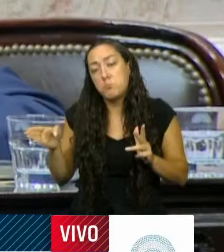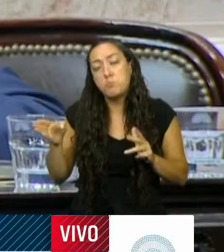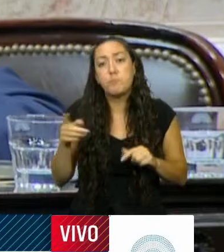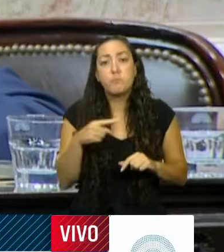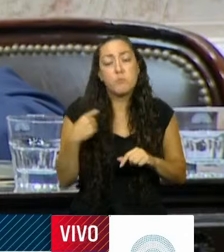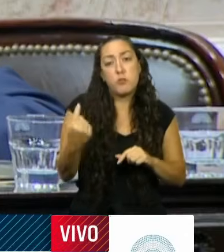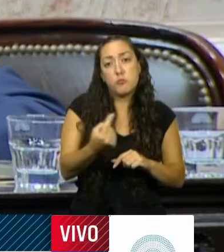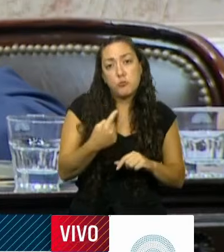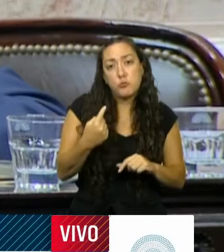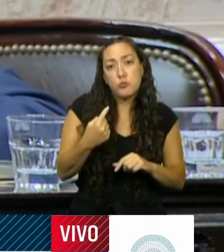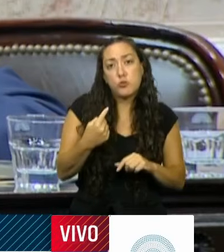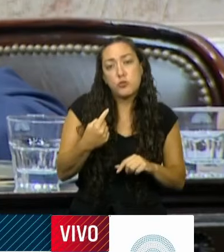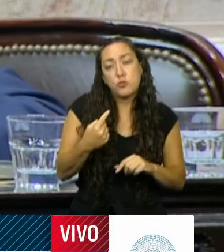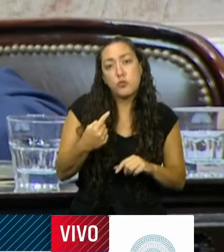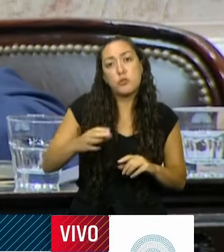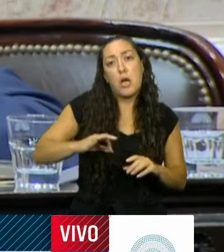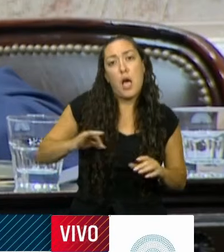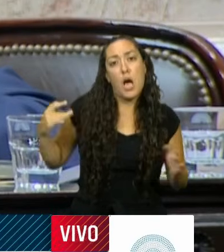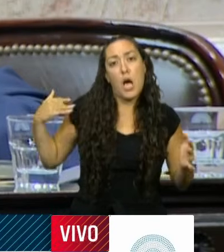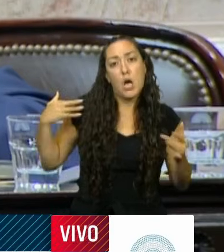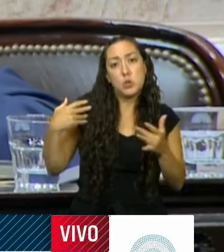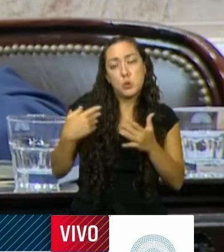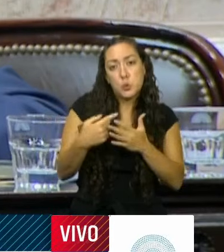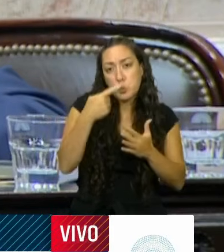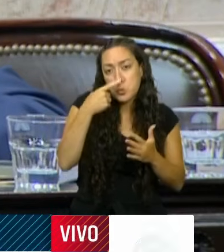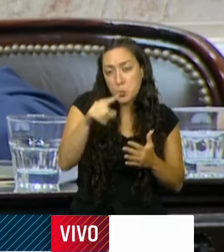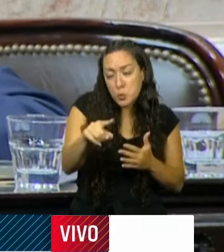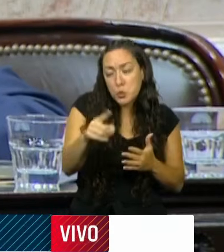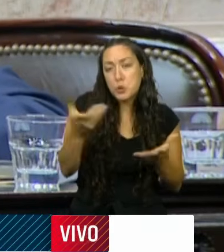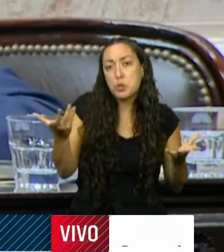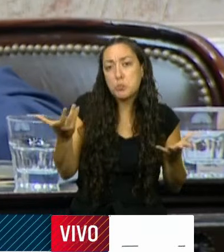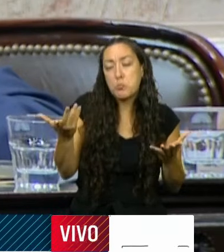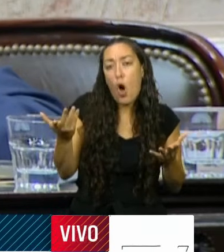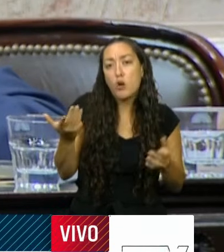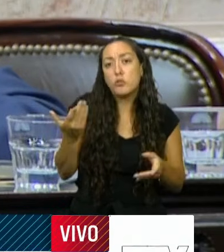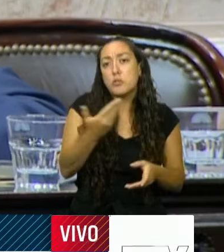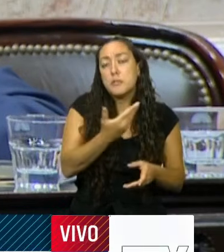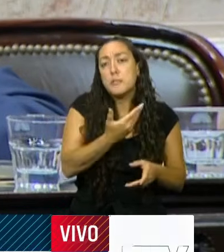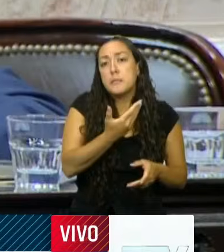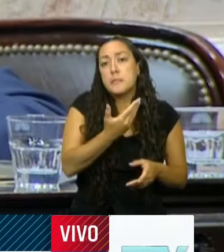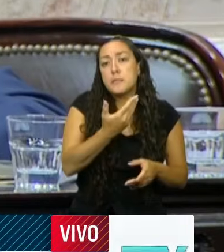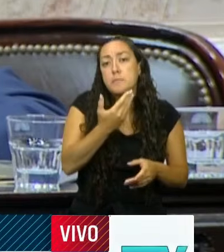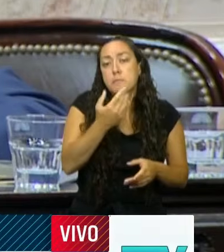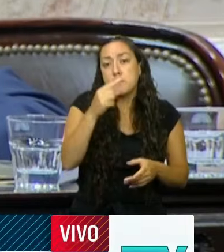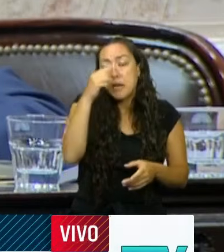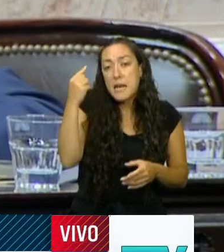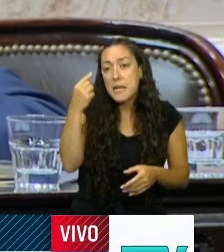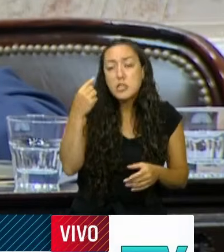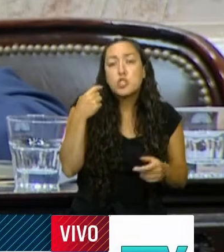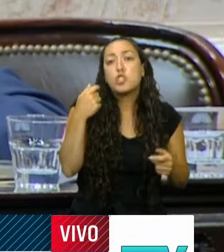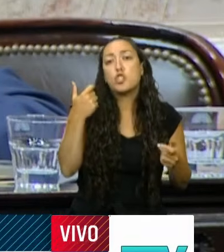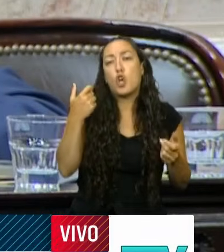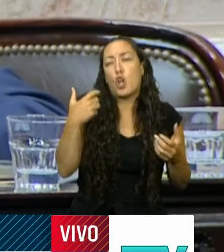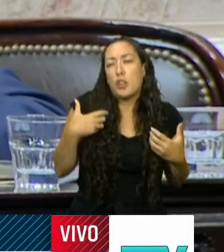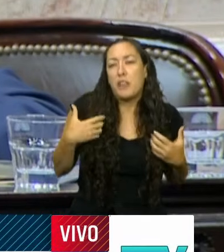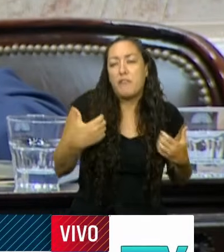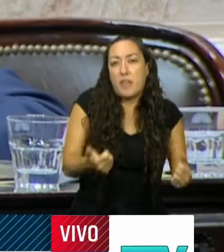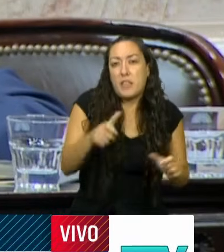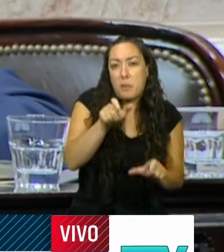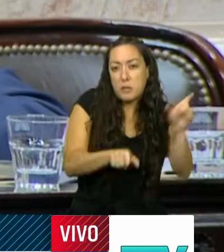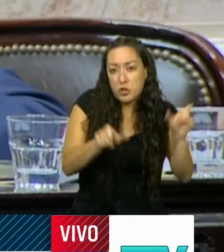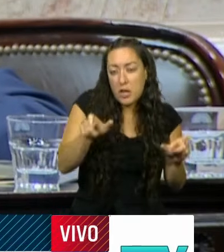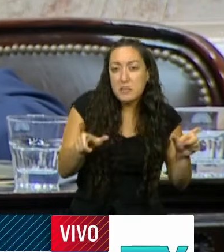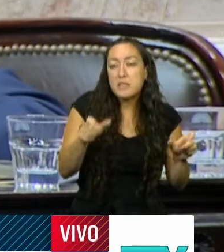en el transcurso de las últimas décadas de que esta nación, en la forma ferviente en que defiende al